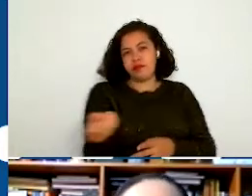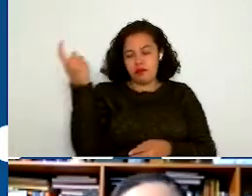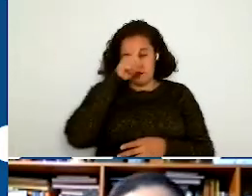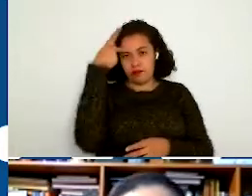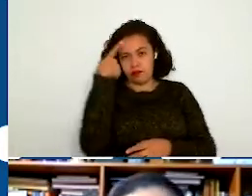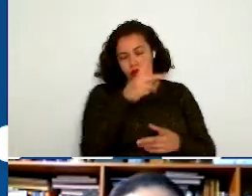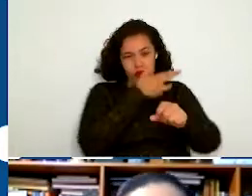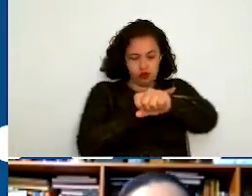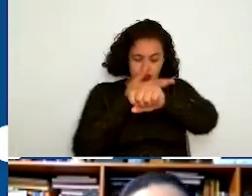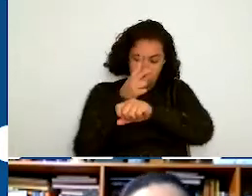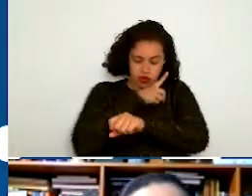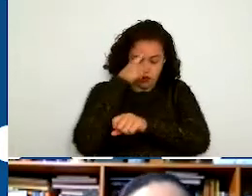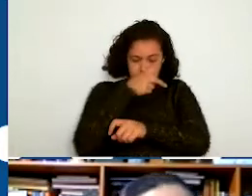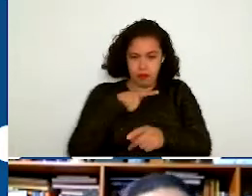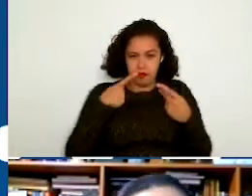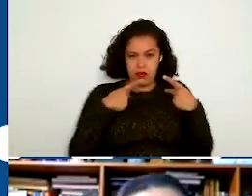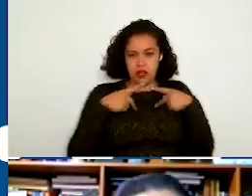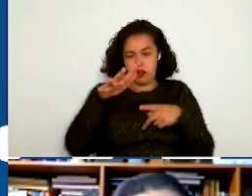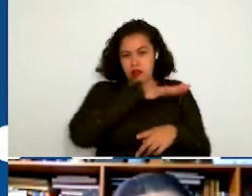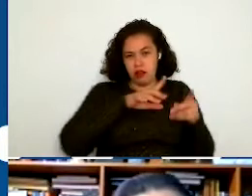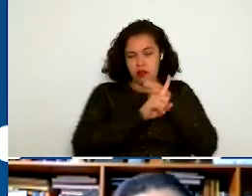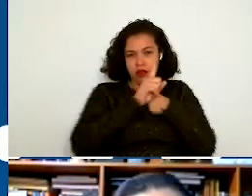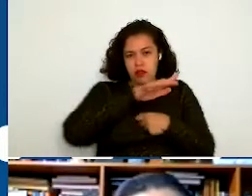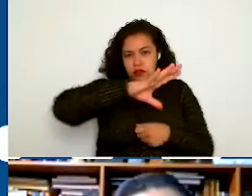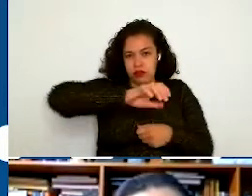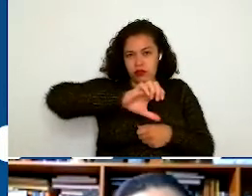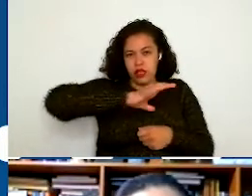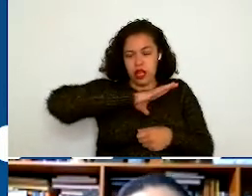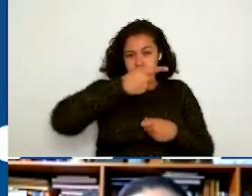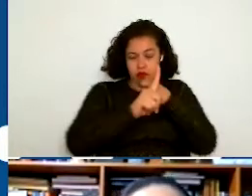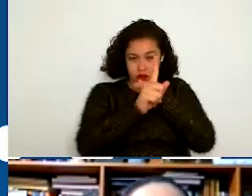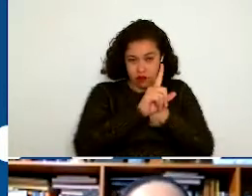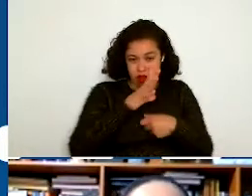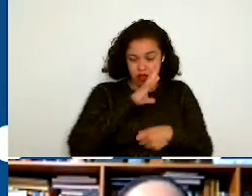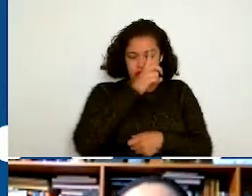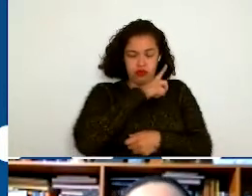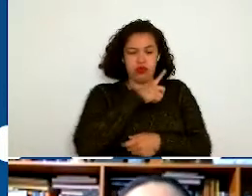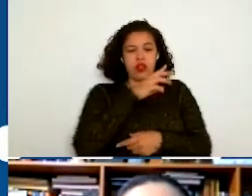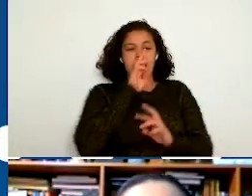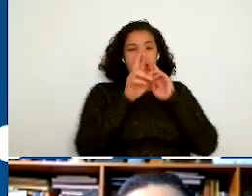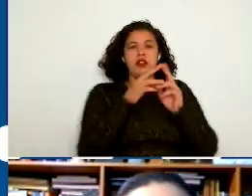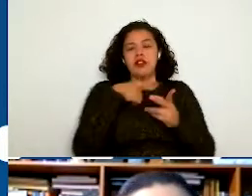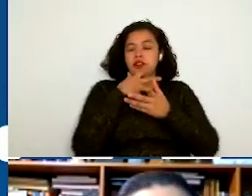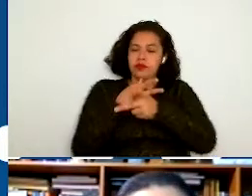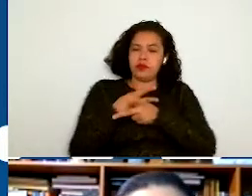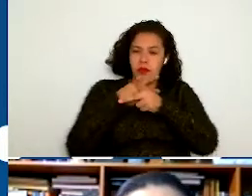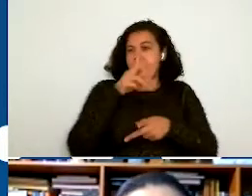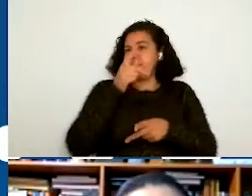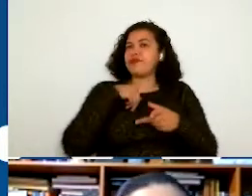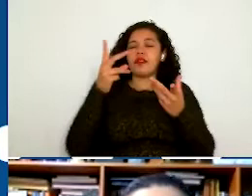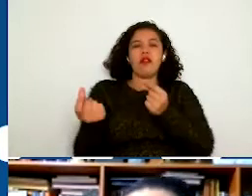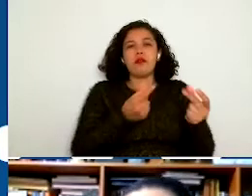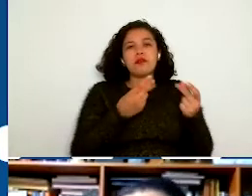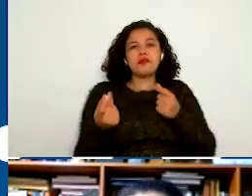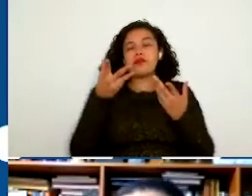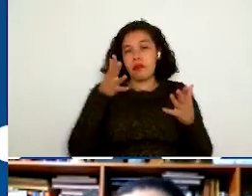propias soluciones a los problemas que está presentando, que tiene, no es pasivo, es activo.